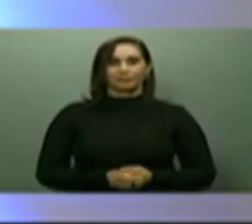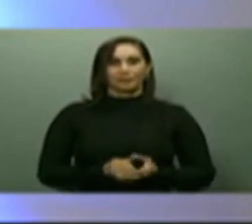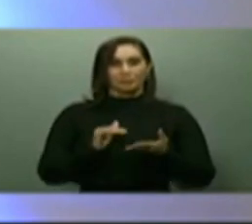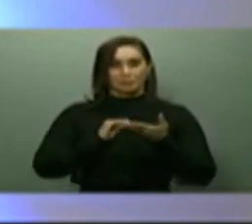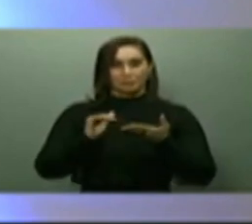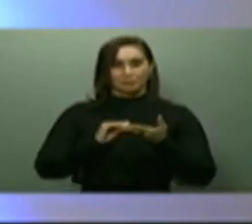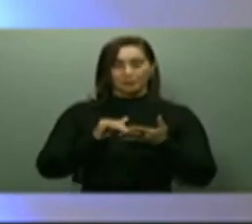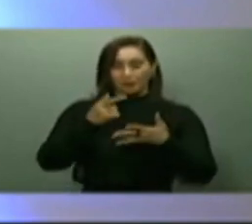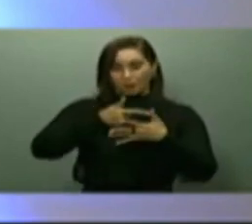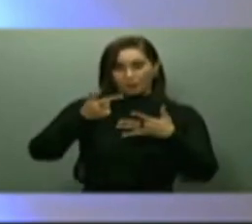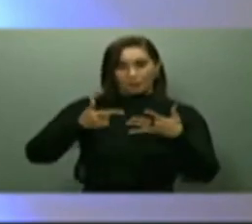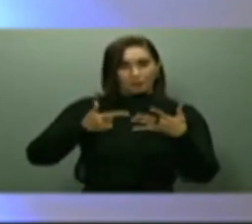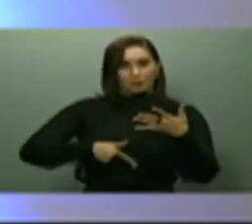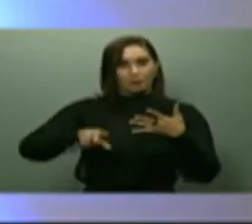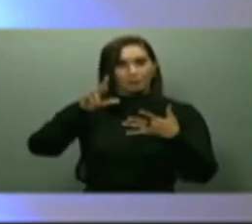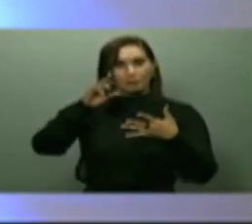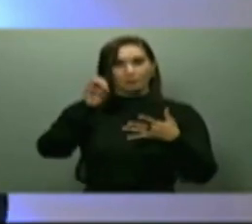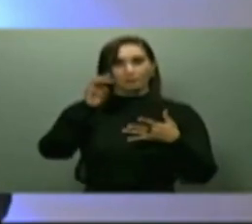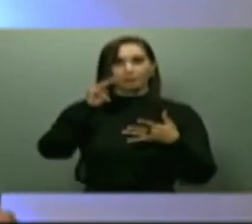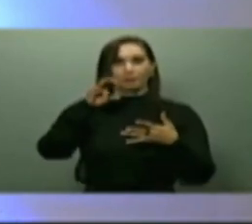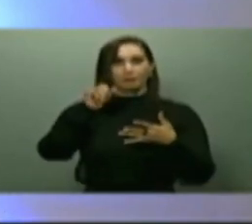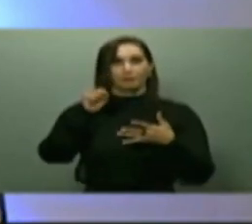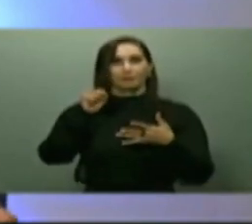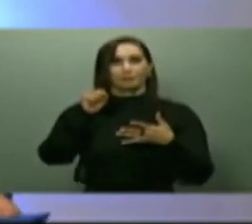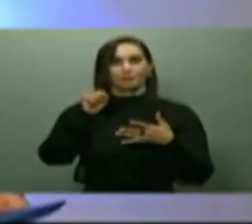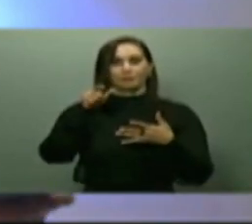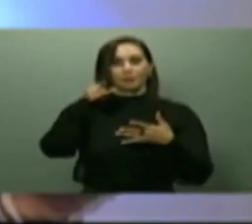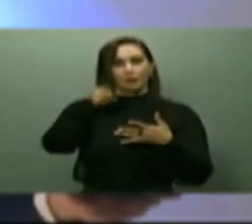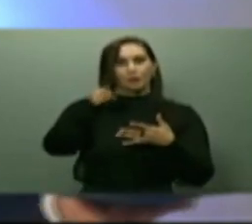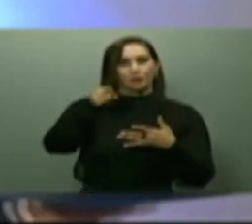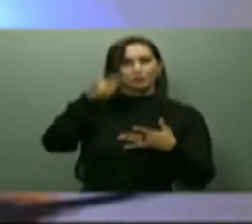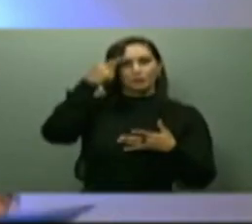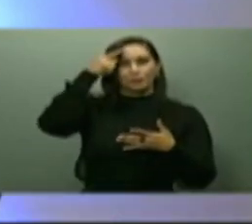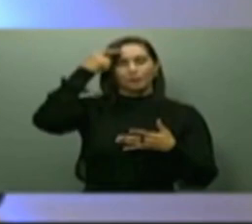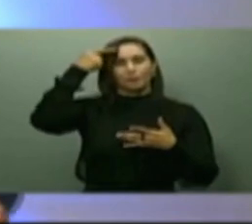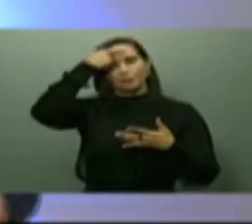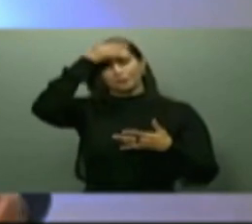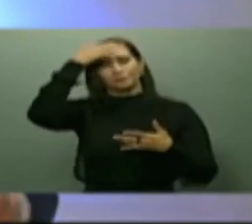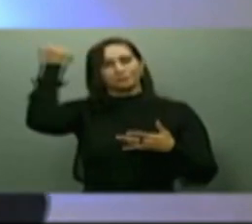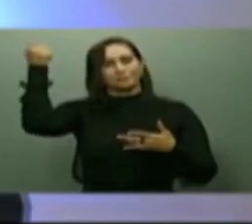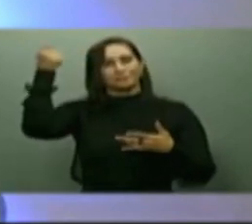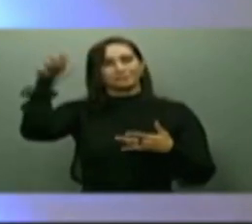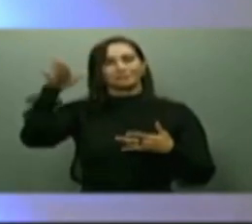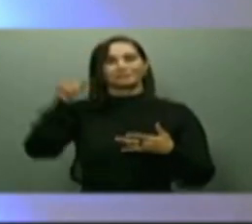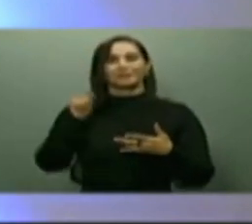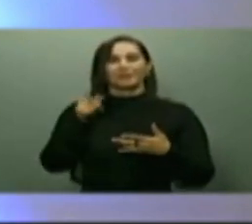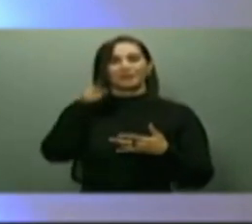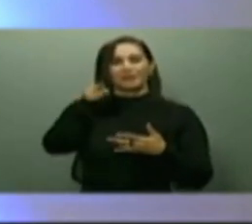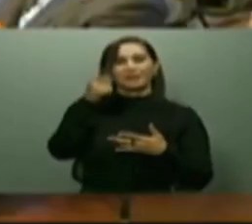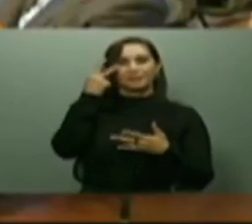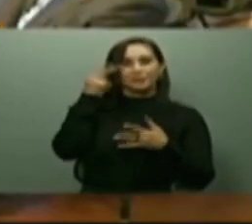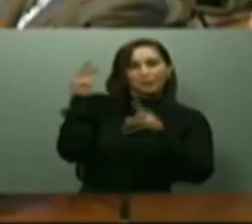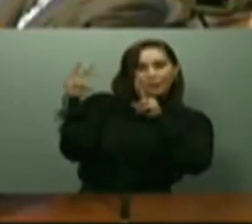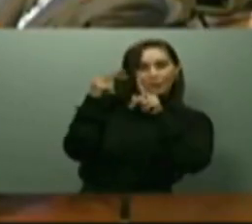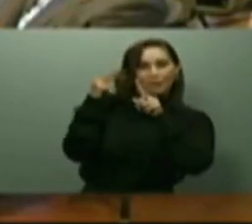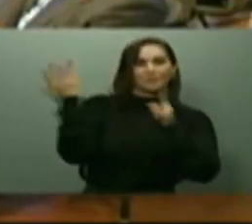No, pero lo acababa de mencionar, Ramón, porque yo como que tú estabas como otra cosa. ¿Qué era que tú estabas